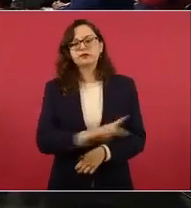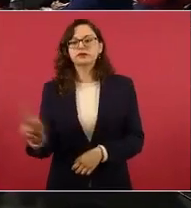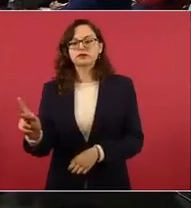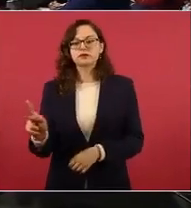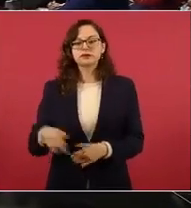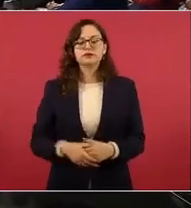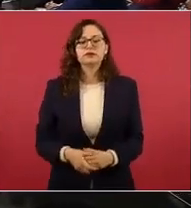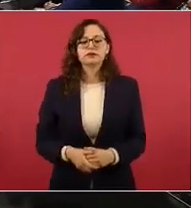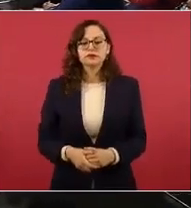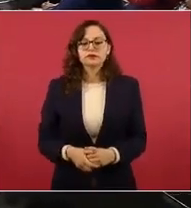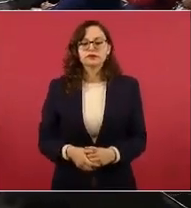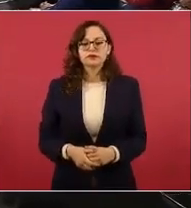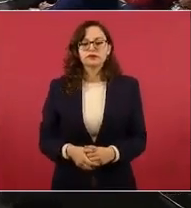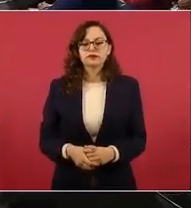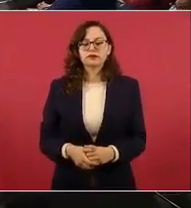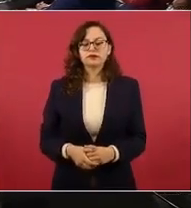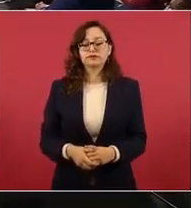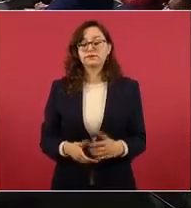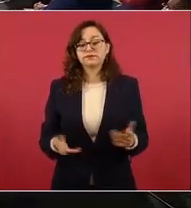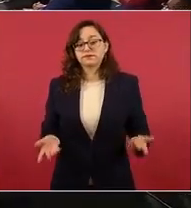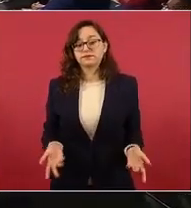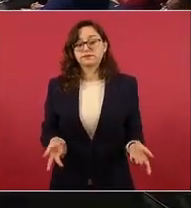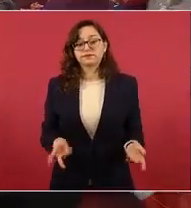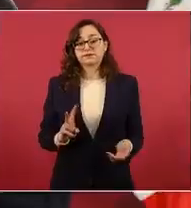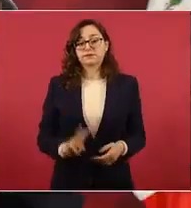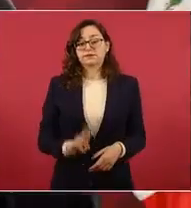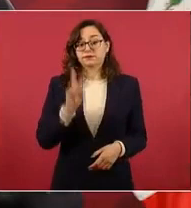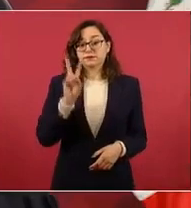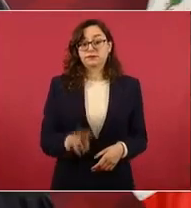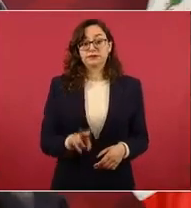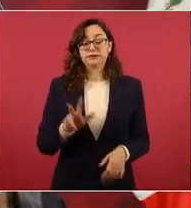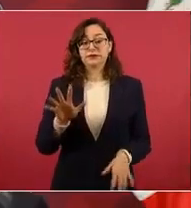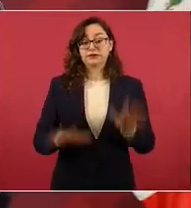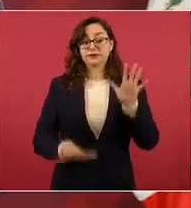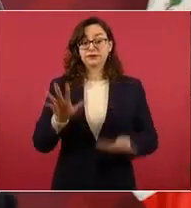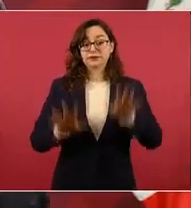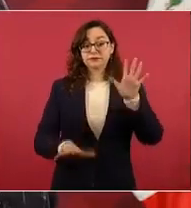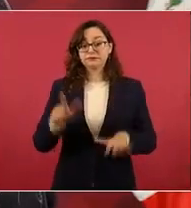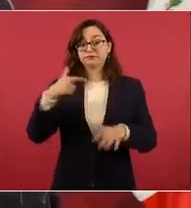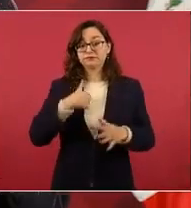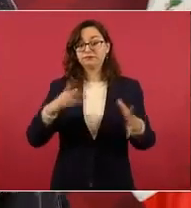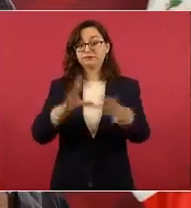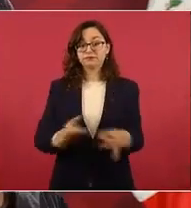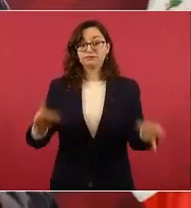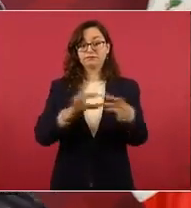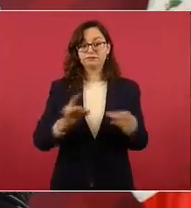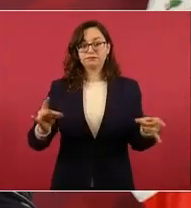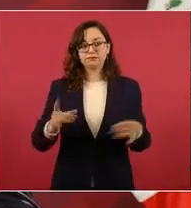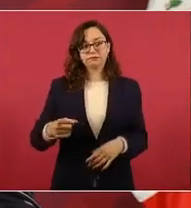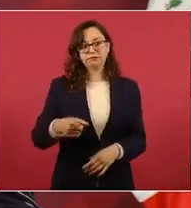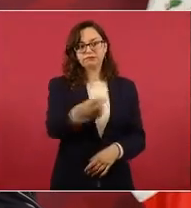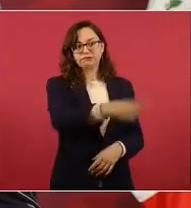algo que, aunque parezca increíble, les molesta mucho a los